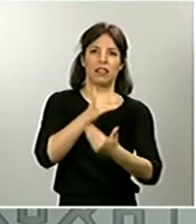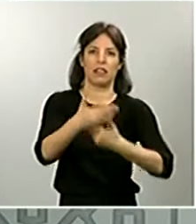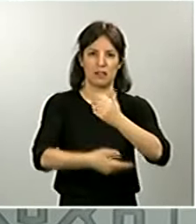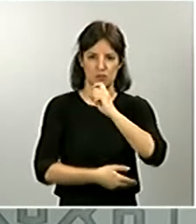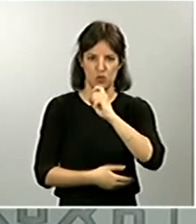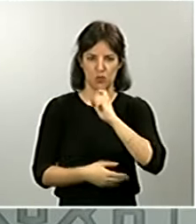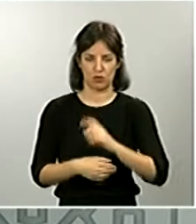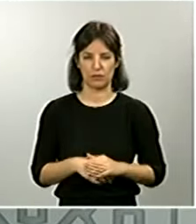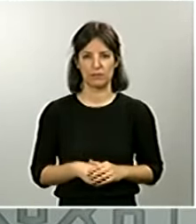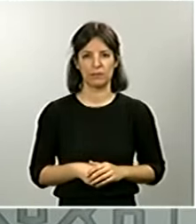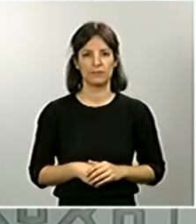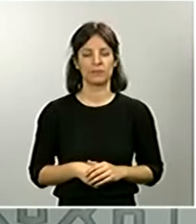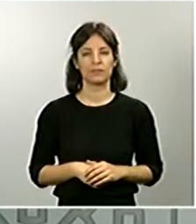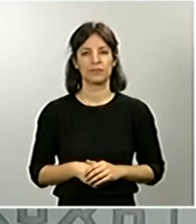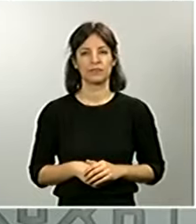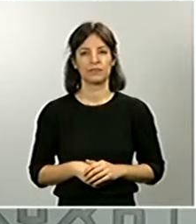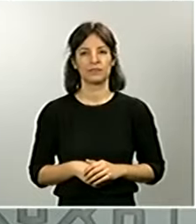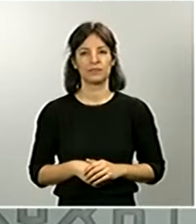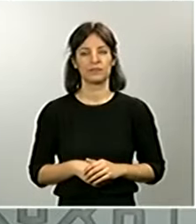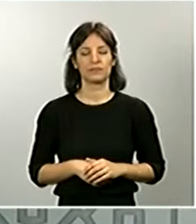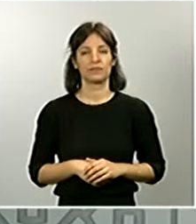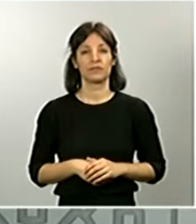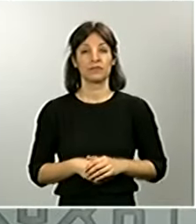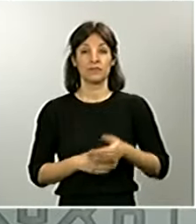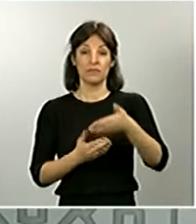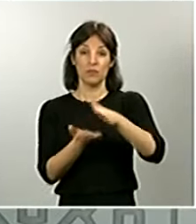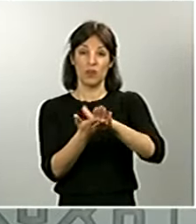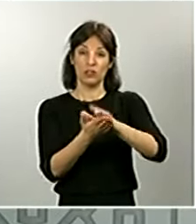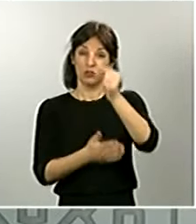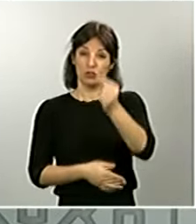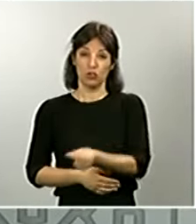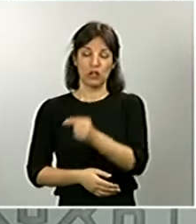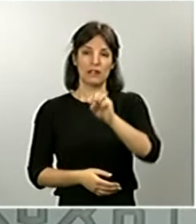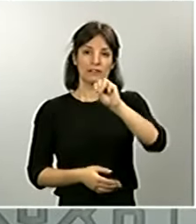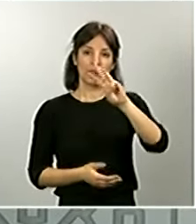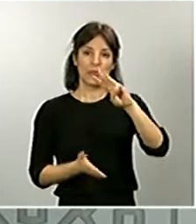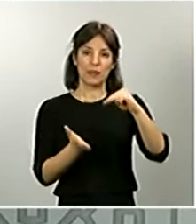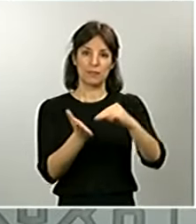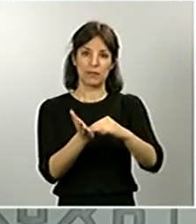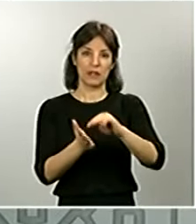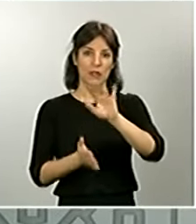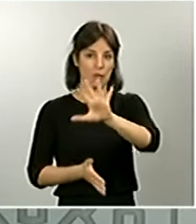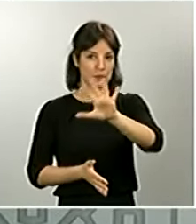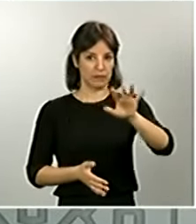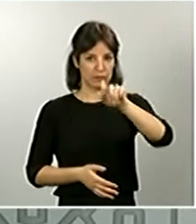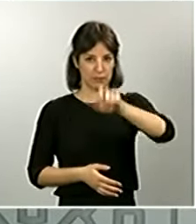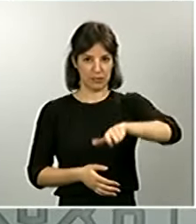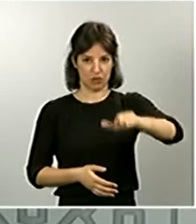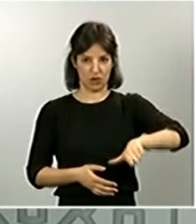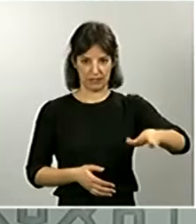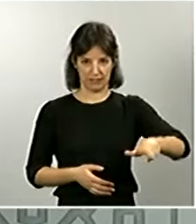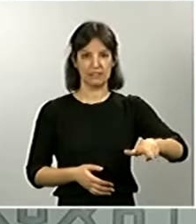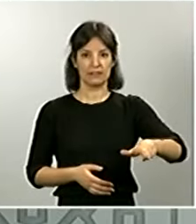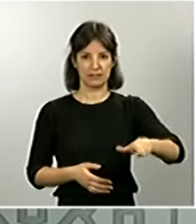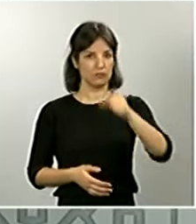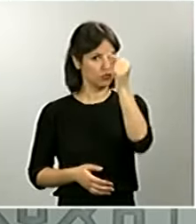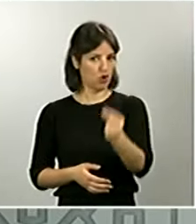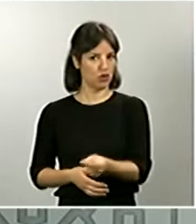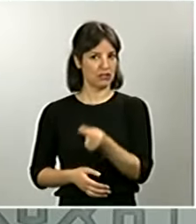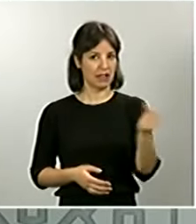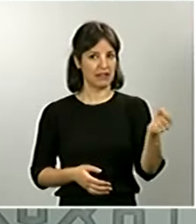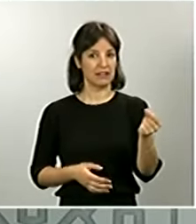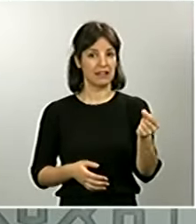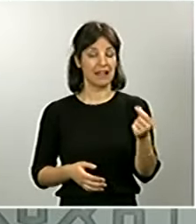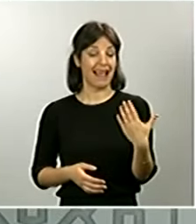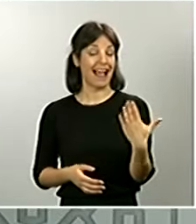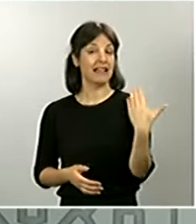decir que el número total de fallecidos es de 13 mil 55 personas de total y los fallecidos en el día de ayer